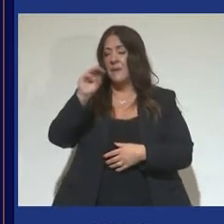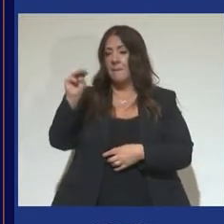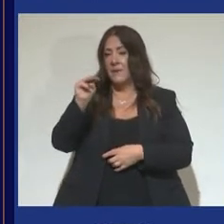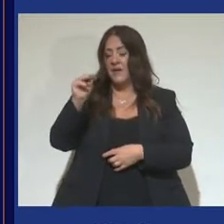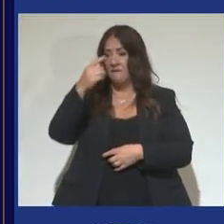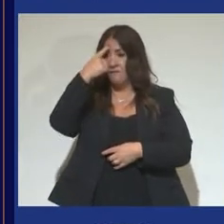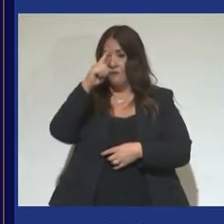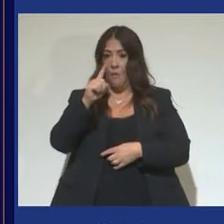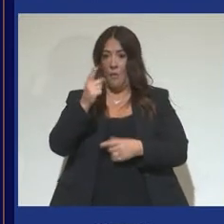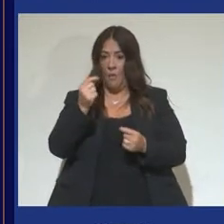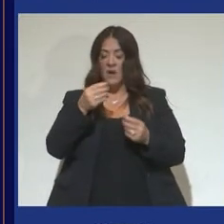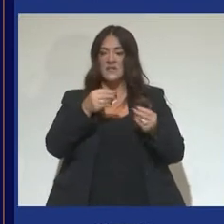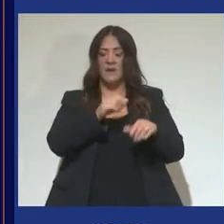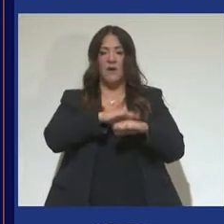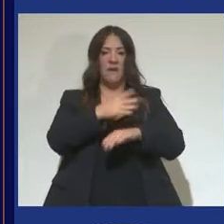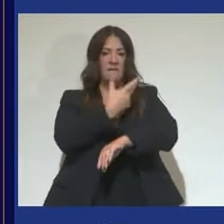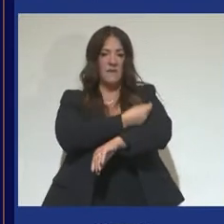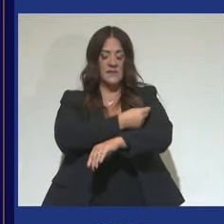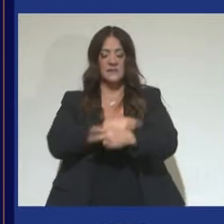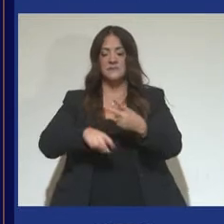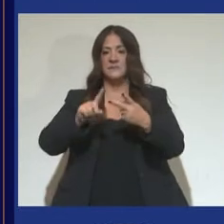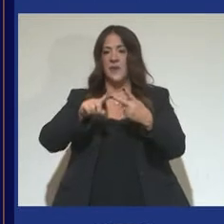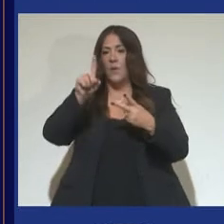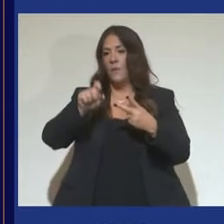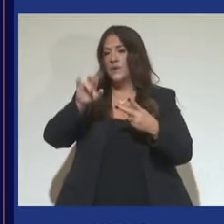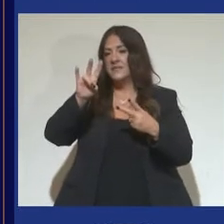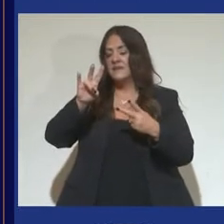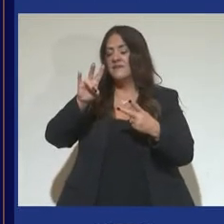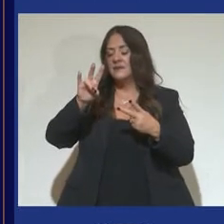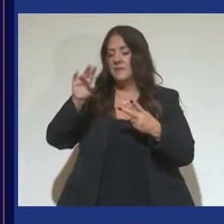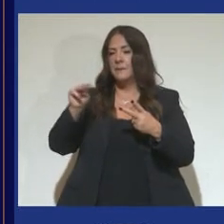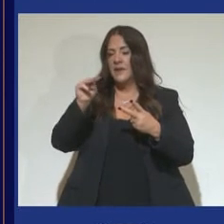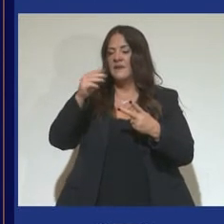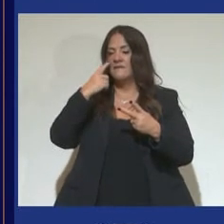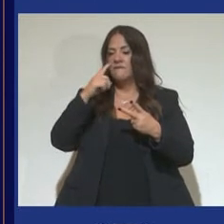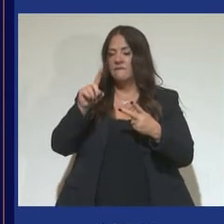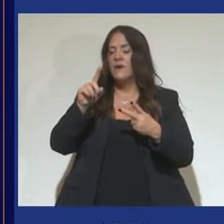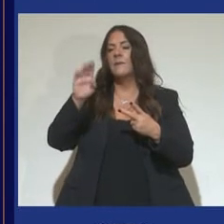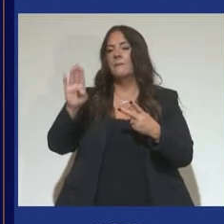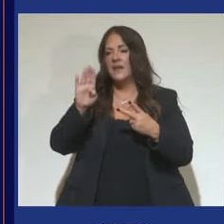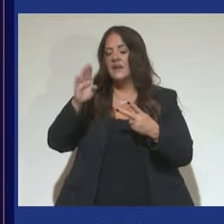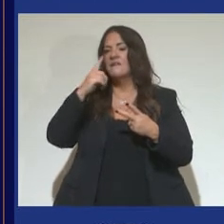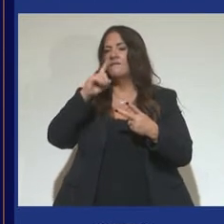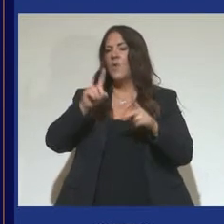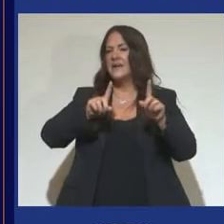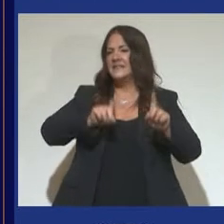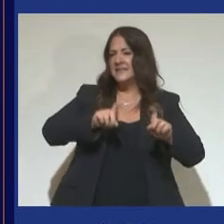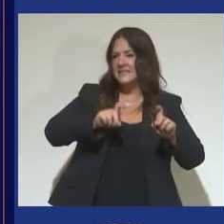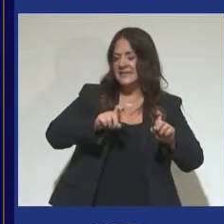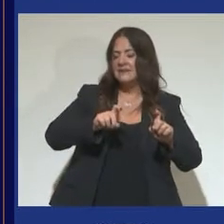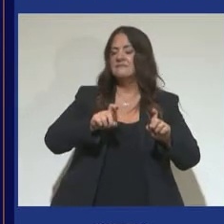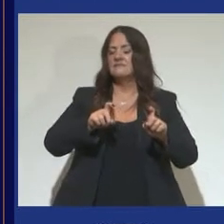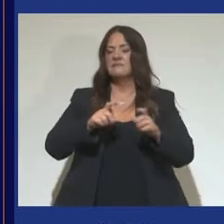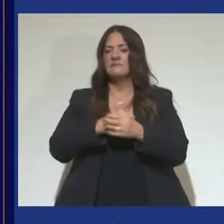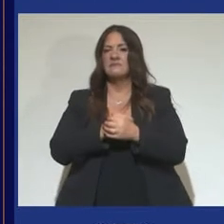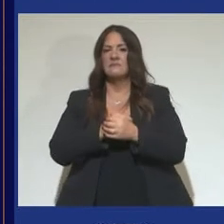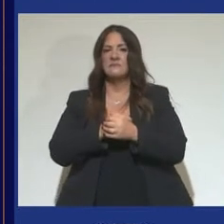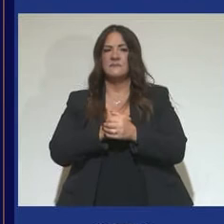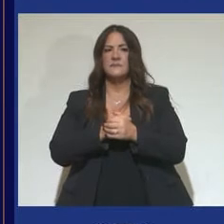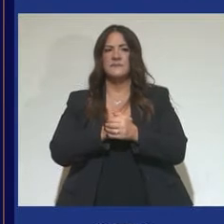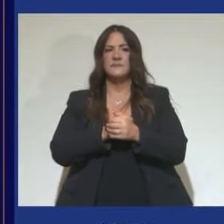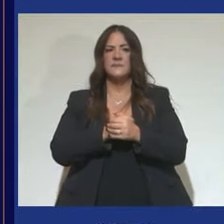sol son 1.7 mil millones de redes para pruebas y contacto y rastreo de contacto esto es una pregunta